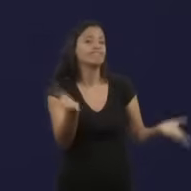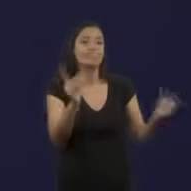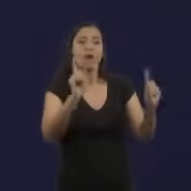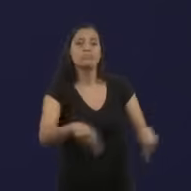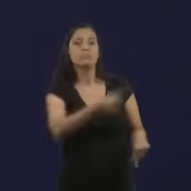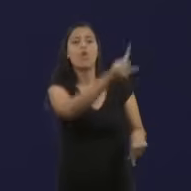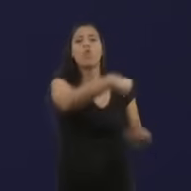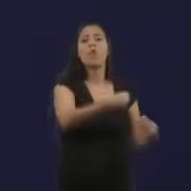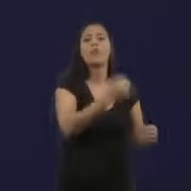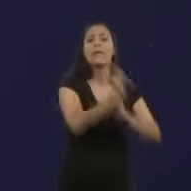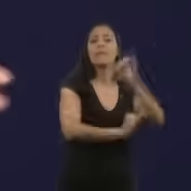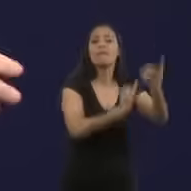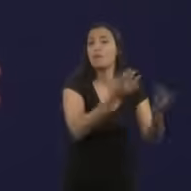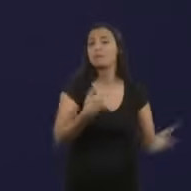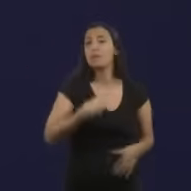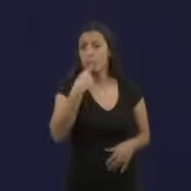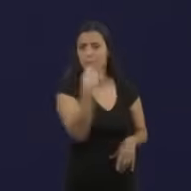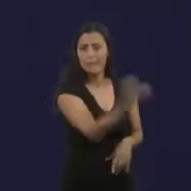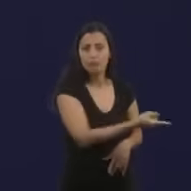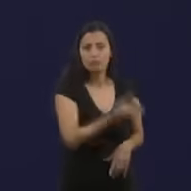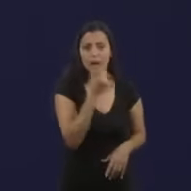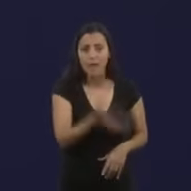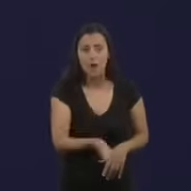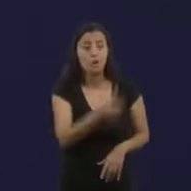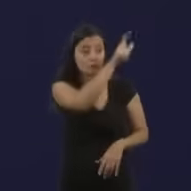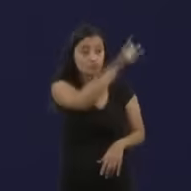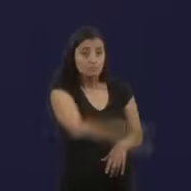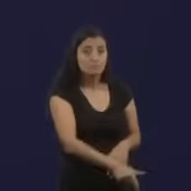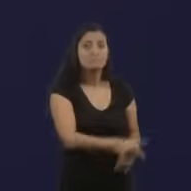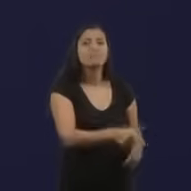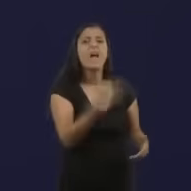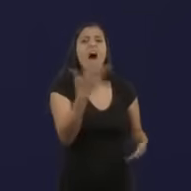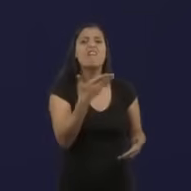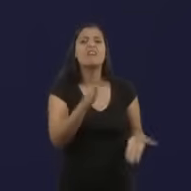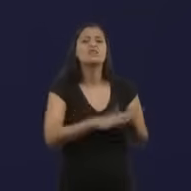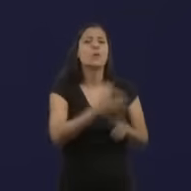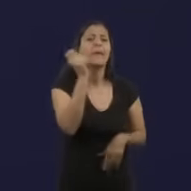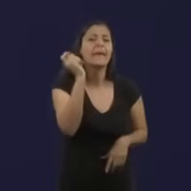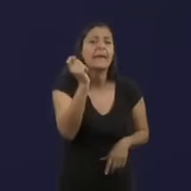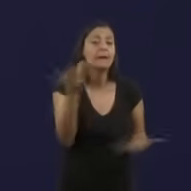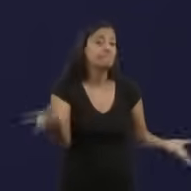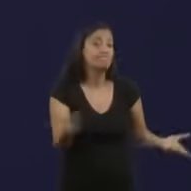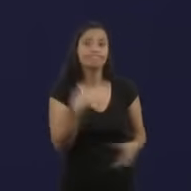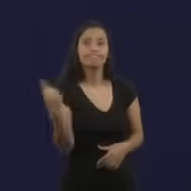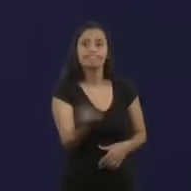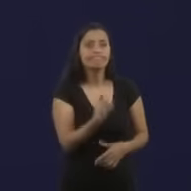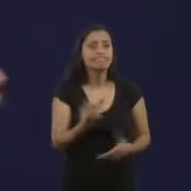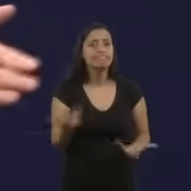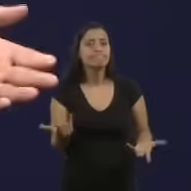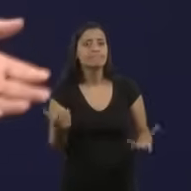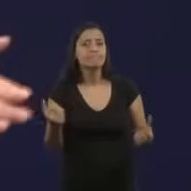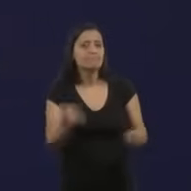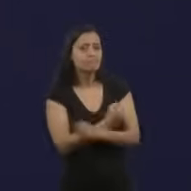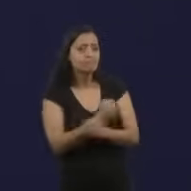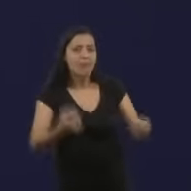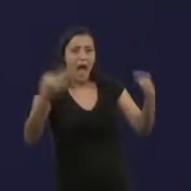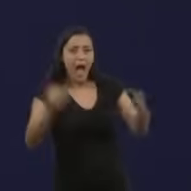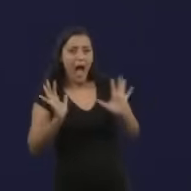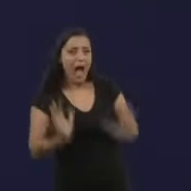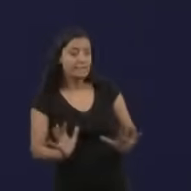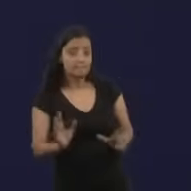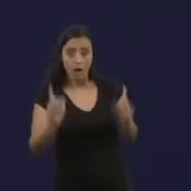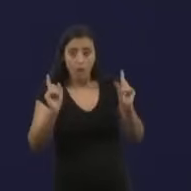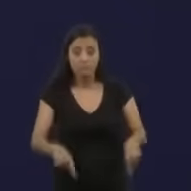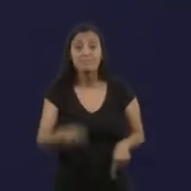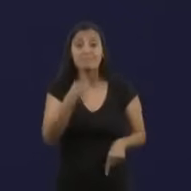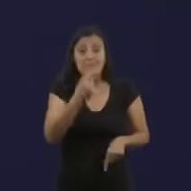dato no no no lo sé pregúntaselo a él porque A quién a quién hizo referencia no a nosotros no nos consta que eso sea así y si efectivamente hay